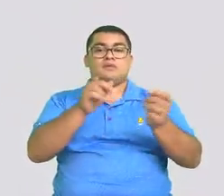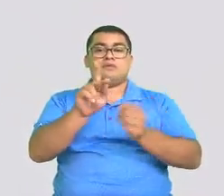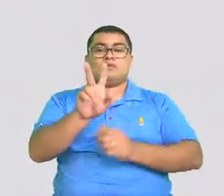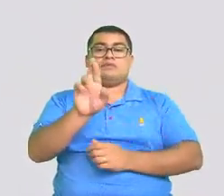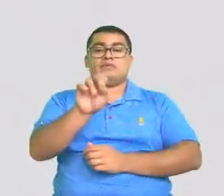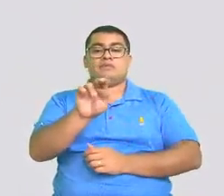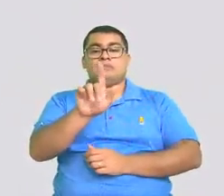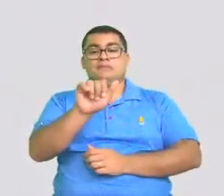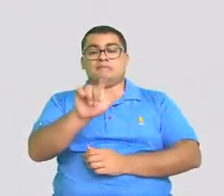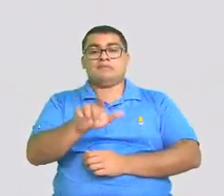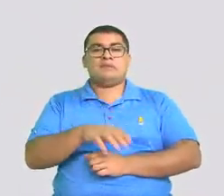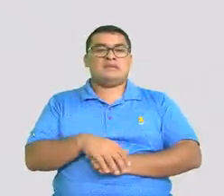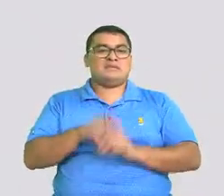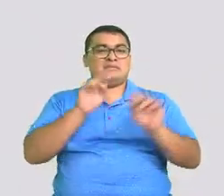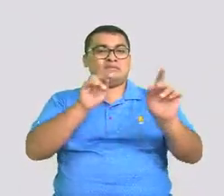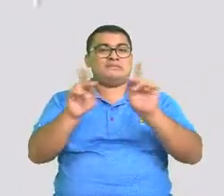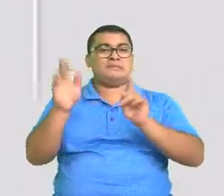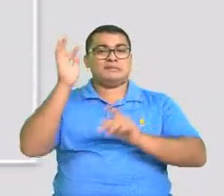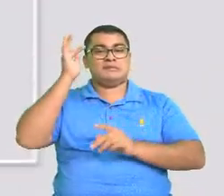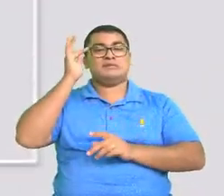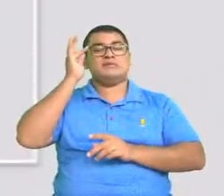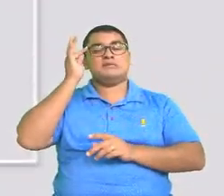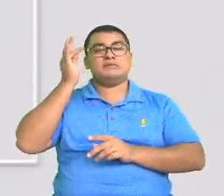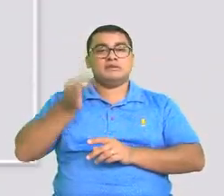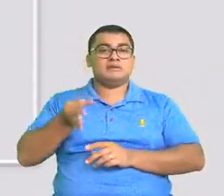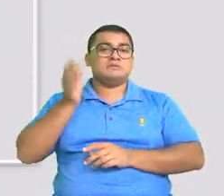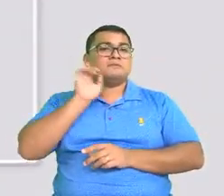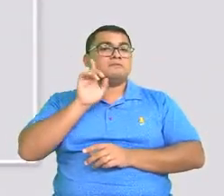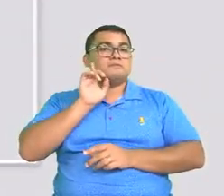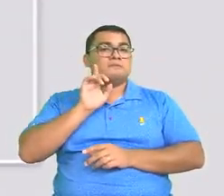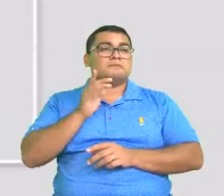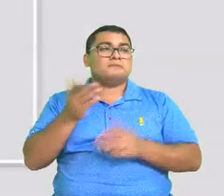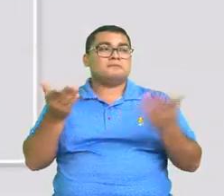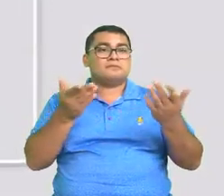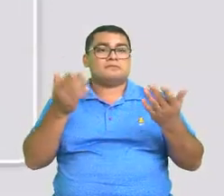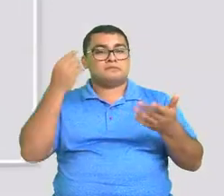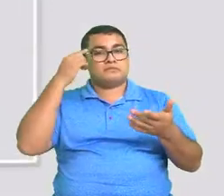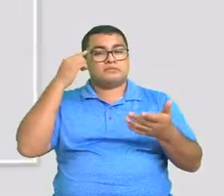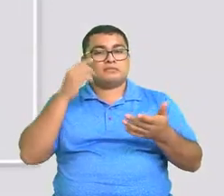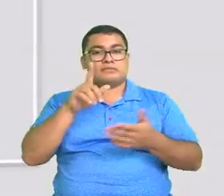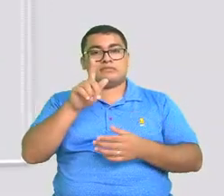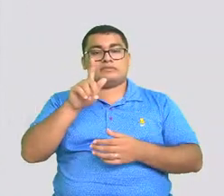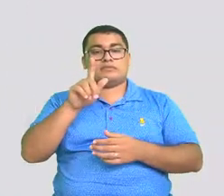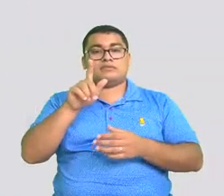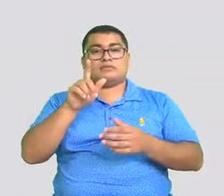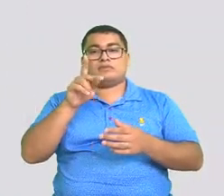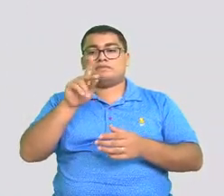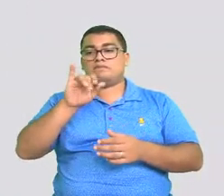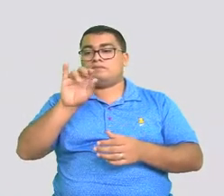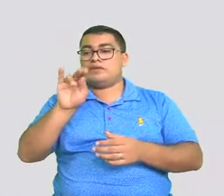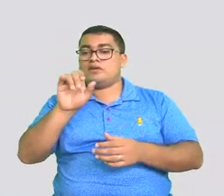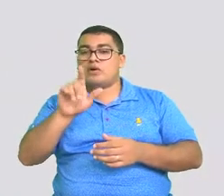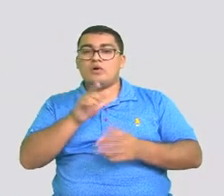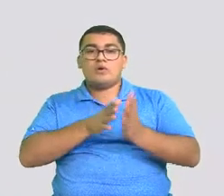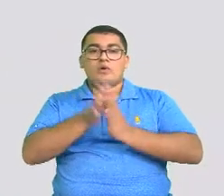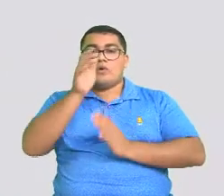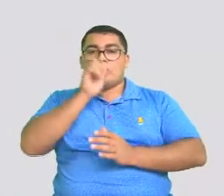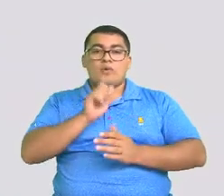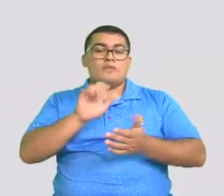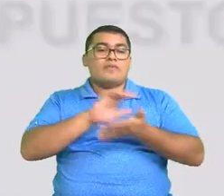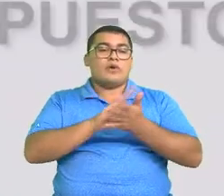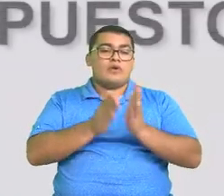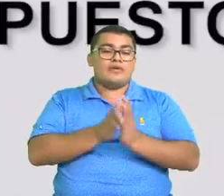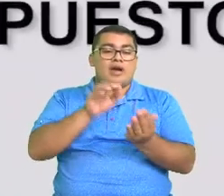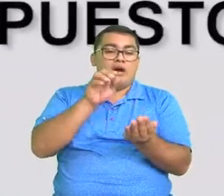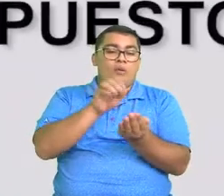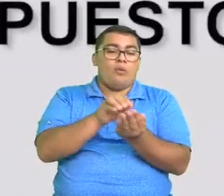falsa creencia, doctor, de que el comer solo tibio, beber solo tibio, comer solo tortilla con... Cuando, una vez que